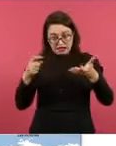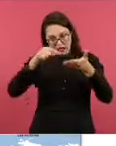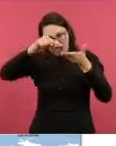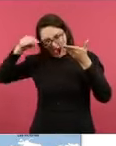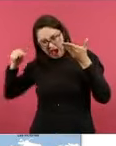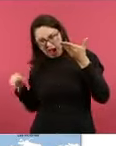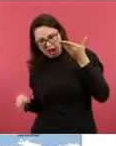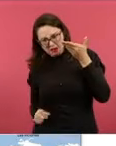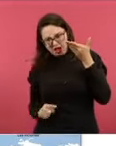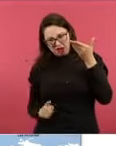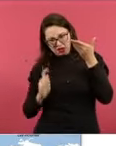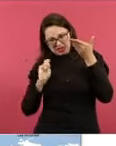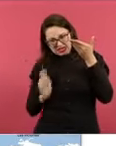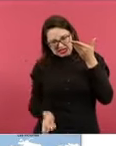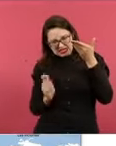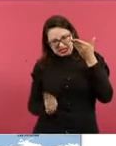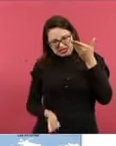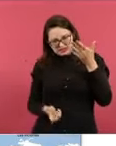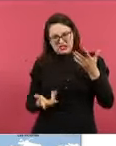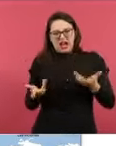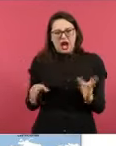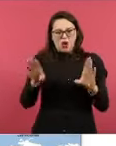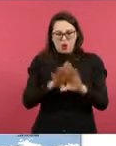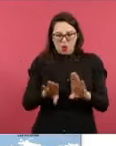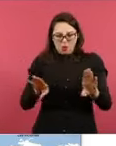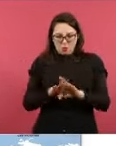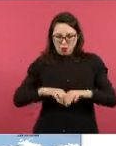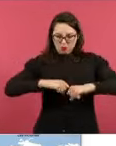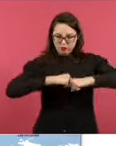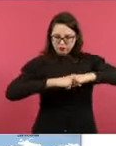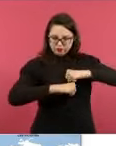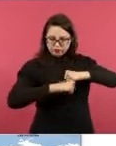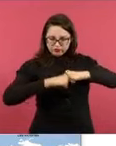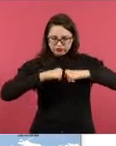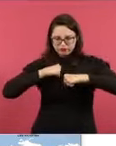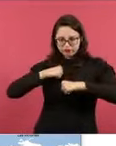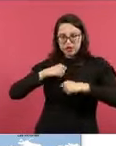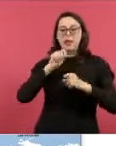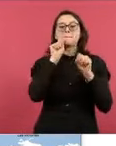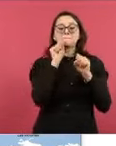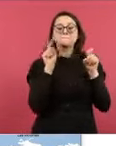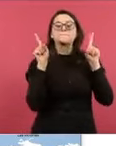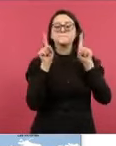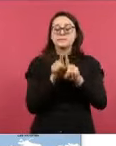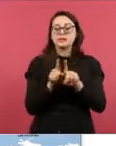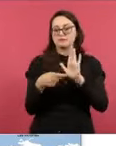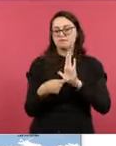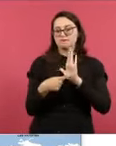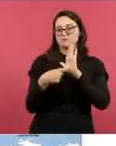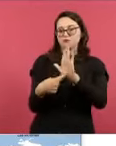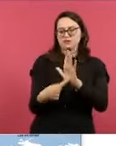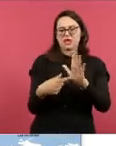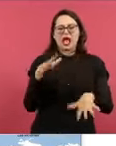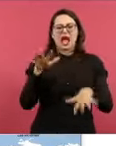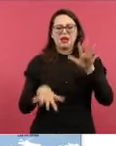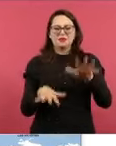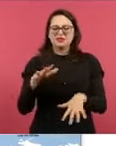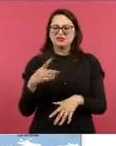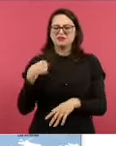explicarnos la configuración del territorio. Esta que seleccioné, porque uno a veces cuando oye las